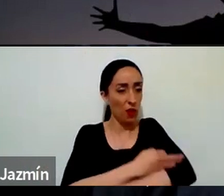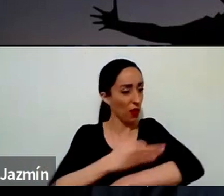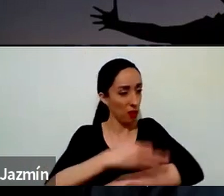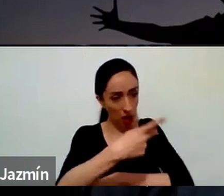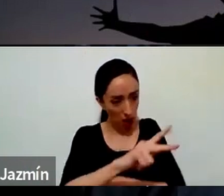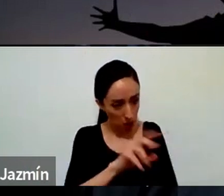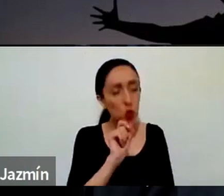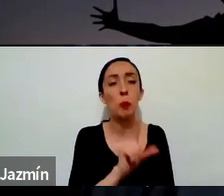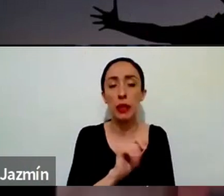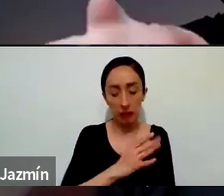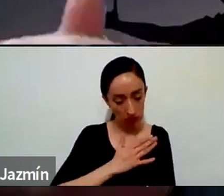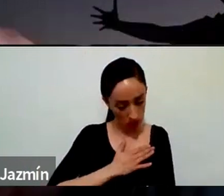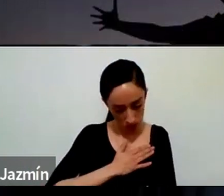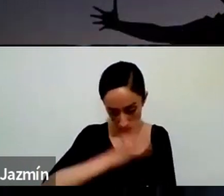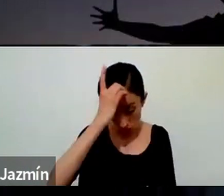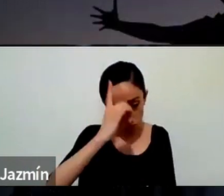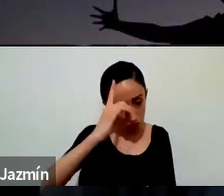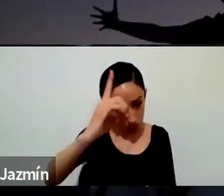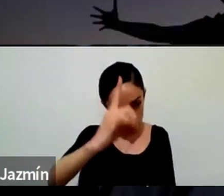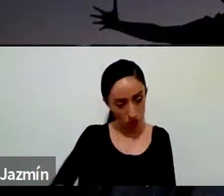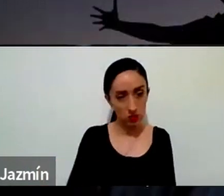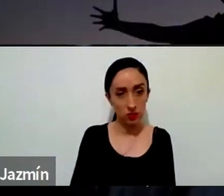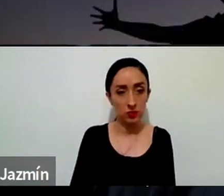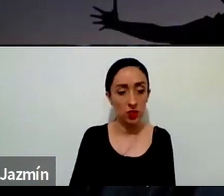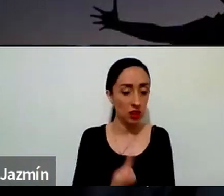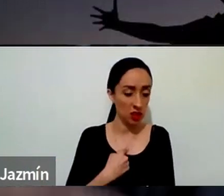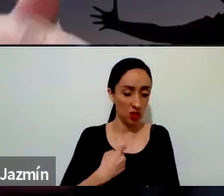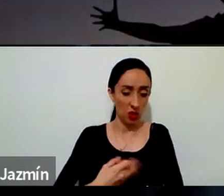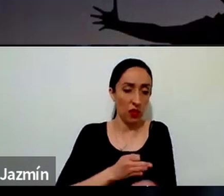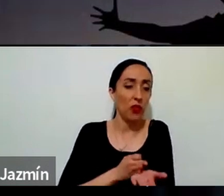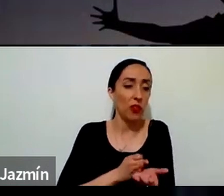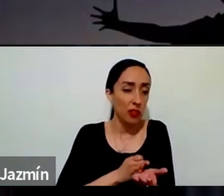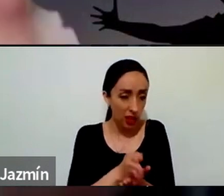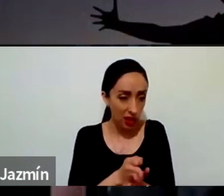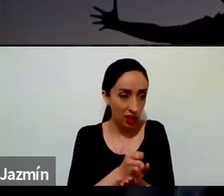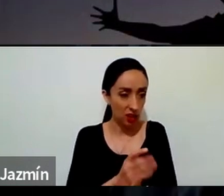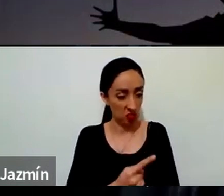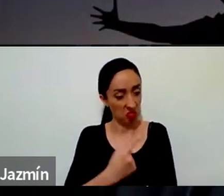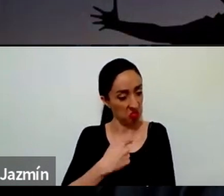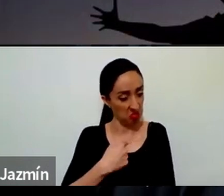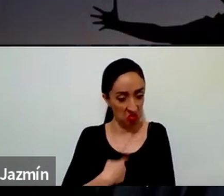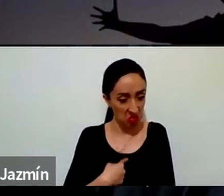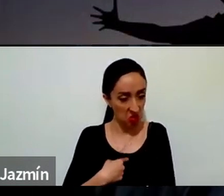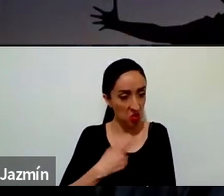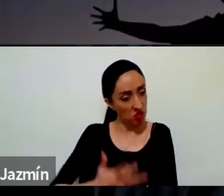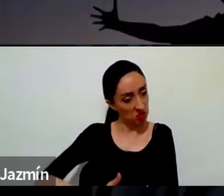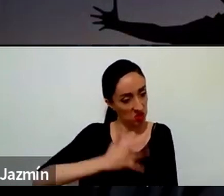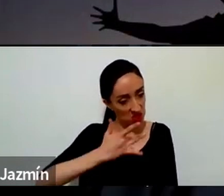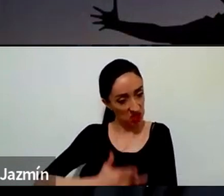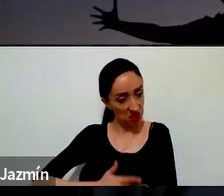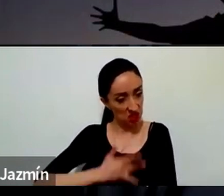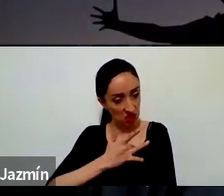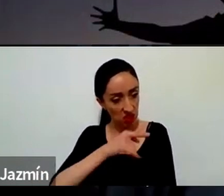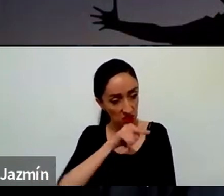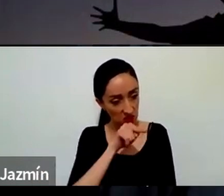¿verdad? Es un Dios fiel y compasivo. Es el Dios del pacto de Abraham, que